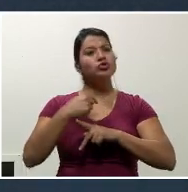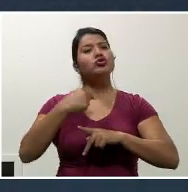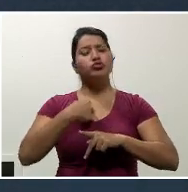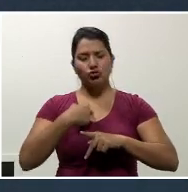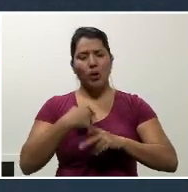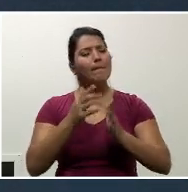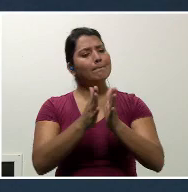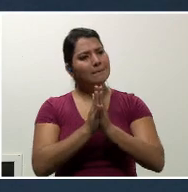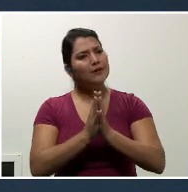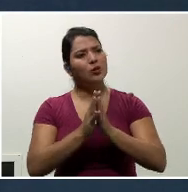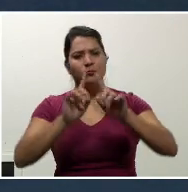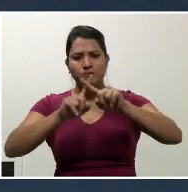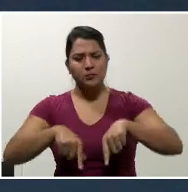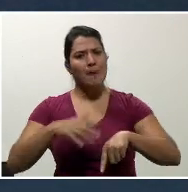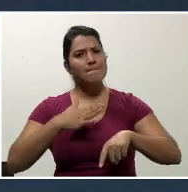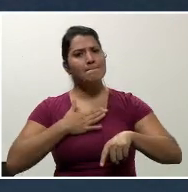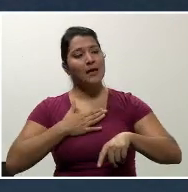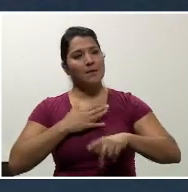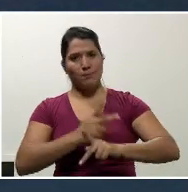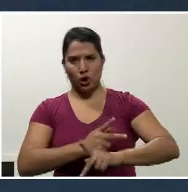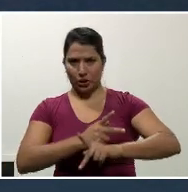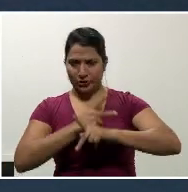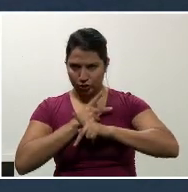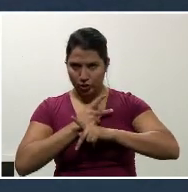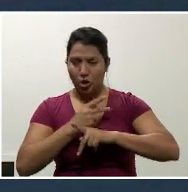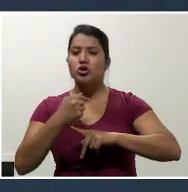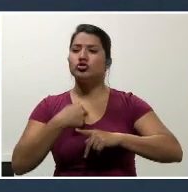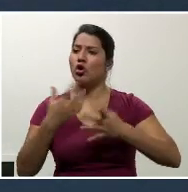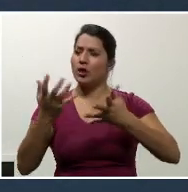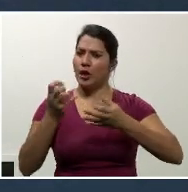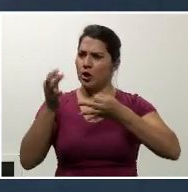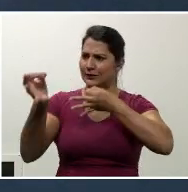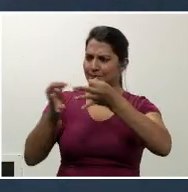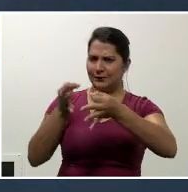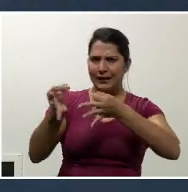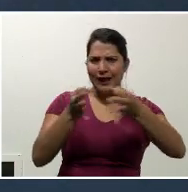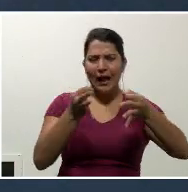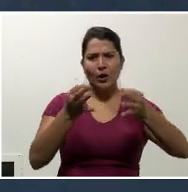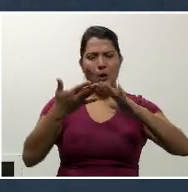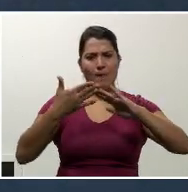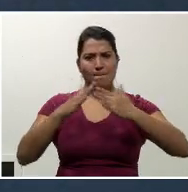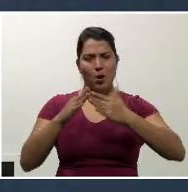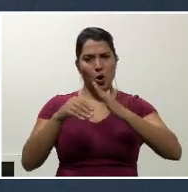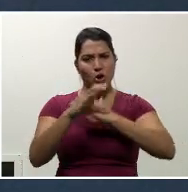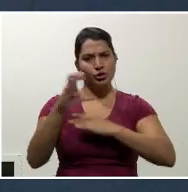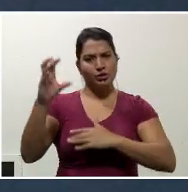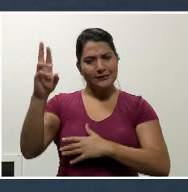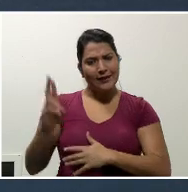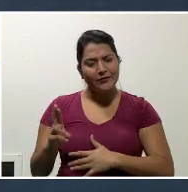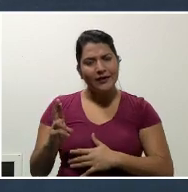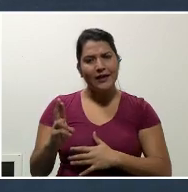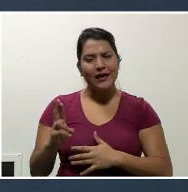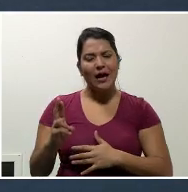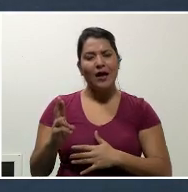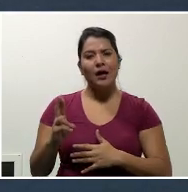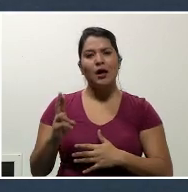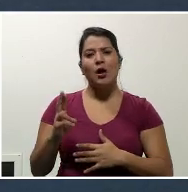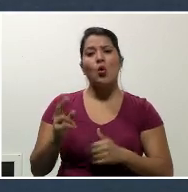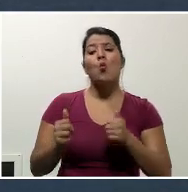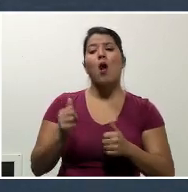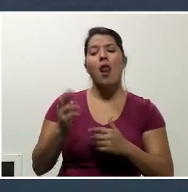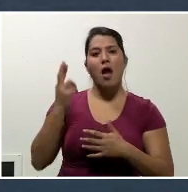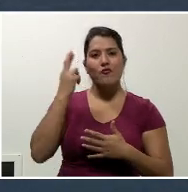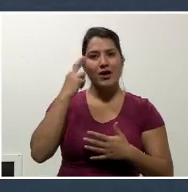levante inmediatamente. Yo voy a explicarle a la ciudadanía cuál es la razón por la